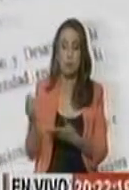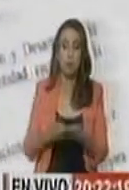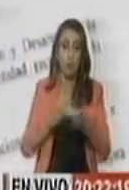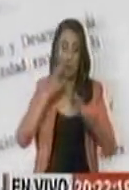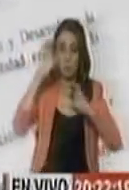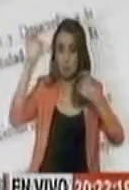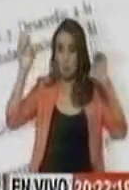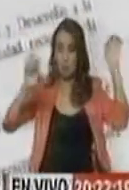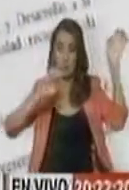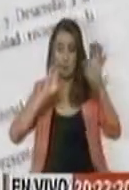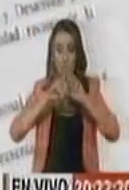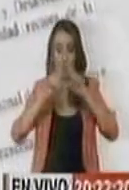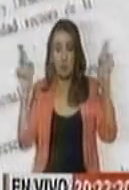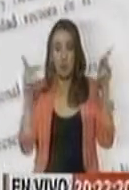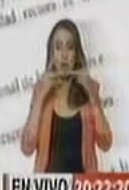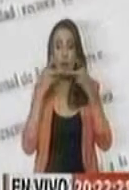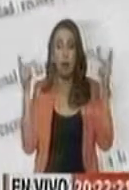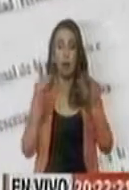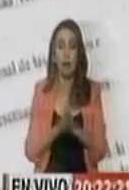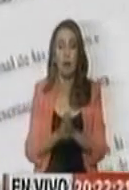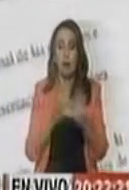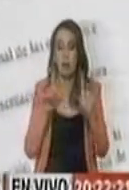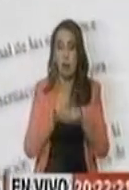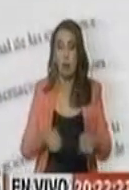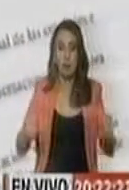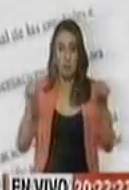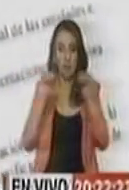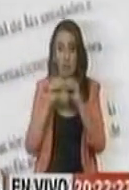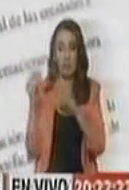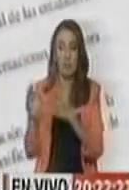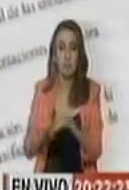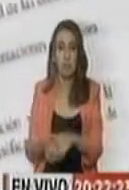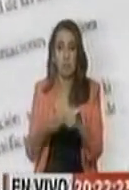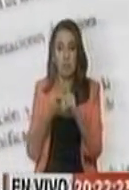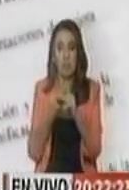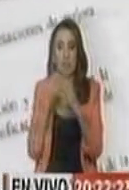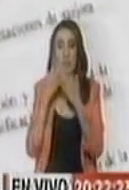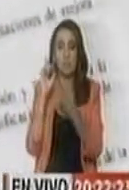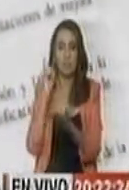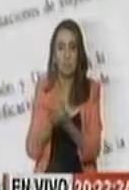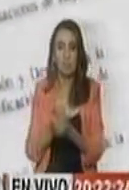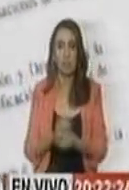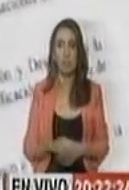las empresas públicas. El decreto ejecutivo entrará en vigencia a partir de la fecha de suscripción.